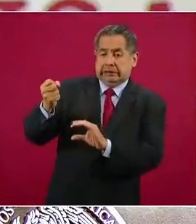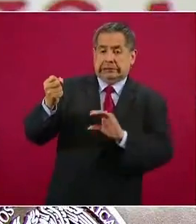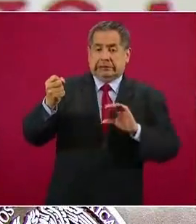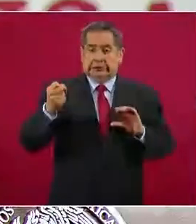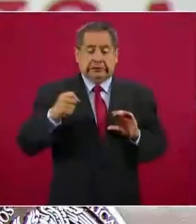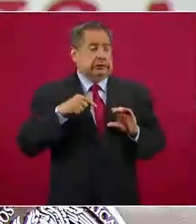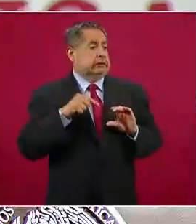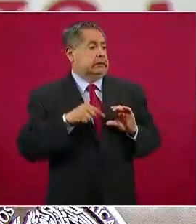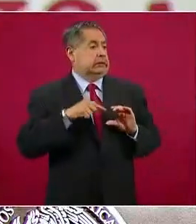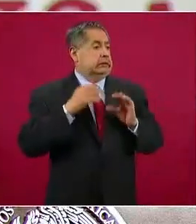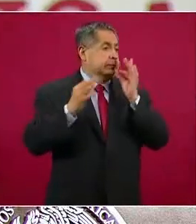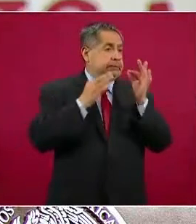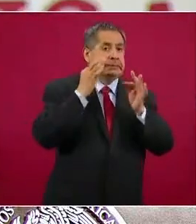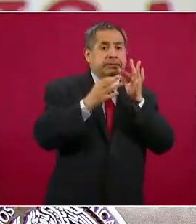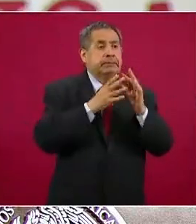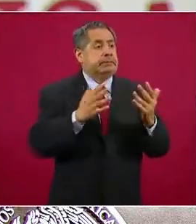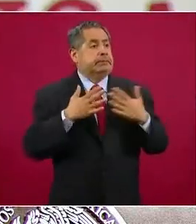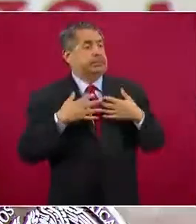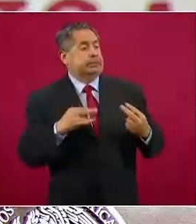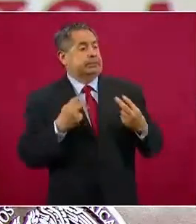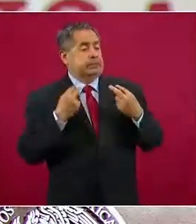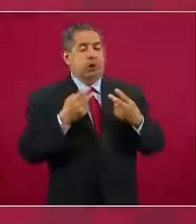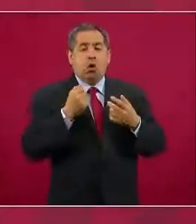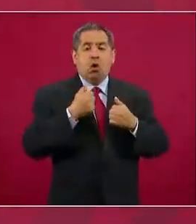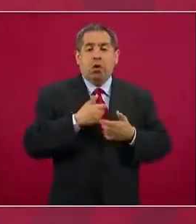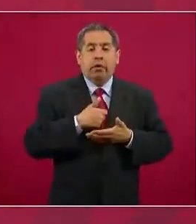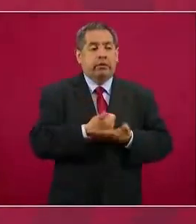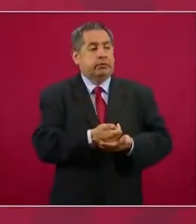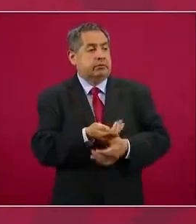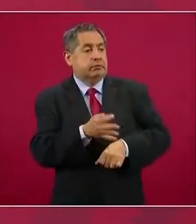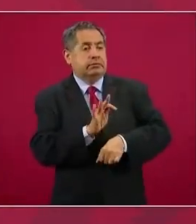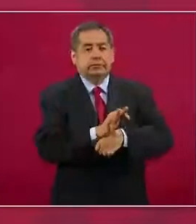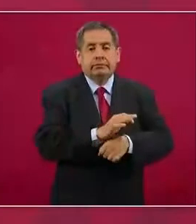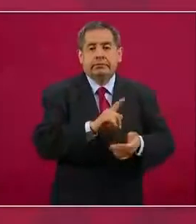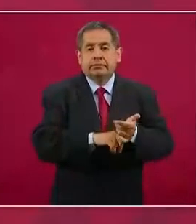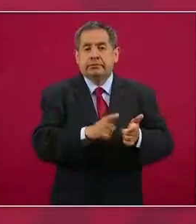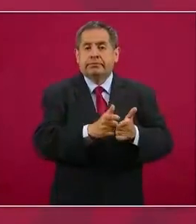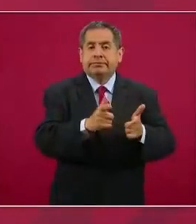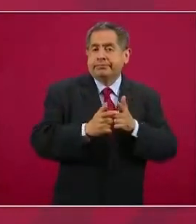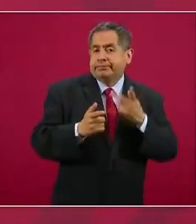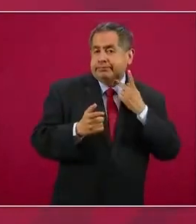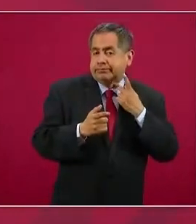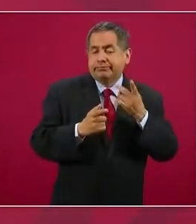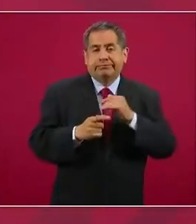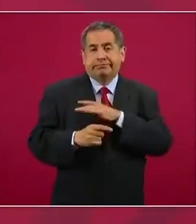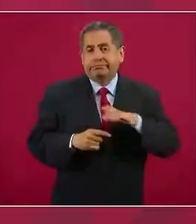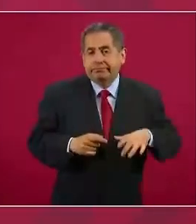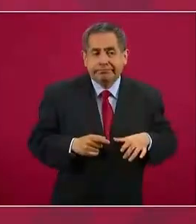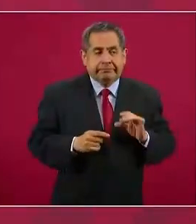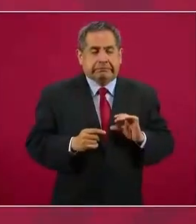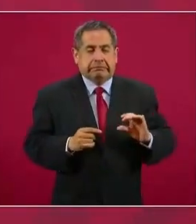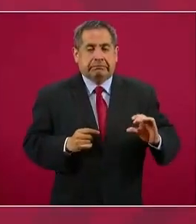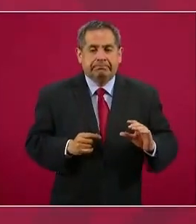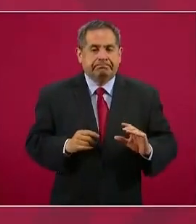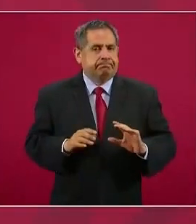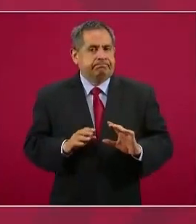para favorecer a partidos, a candidatos, que